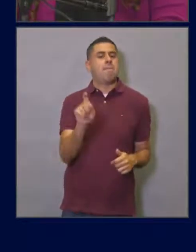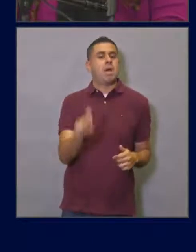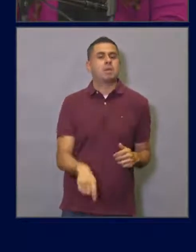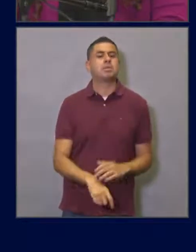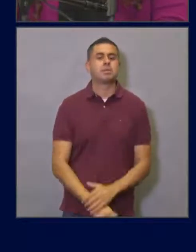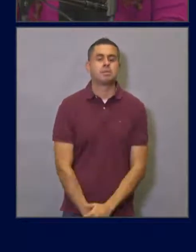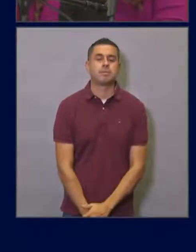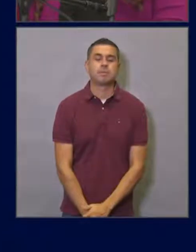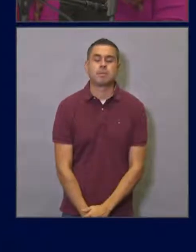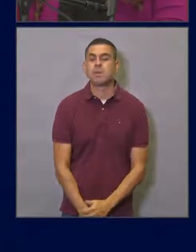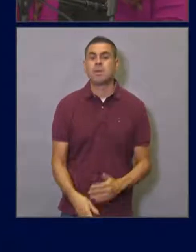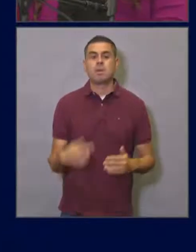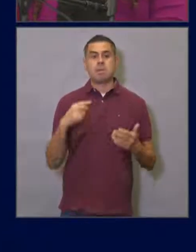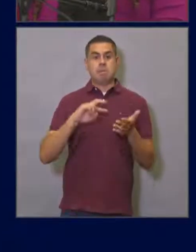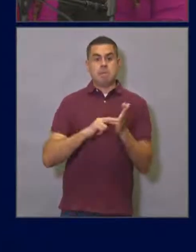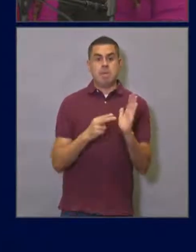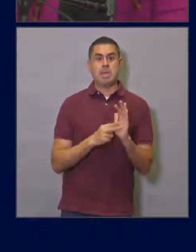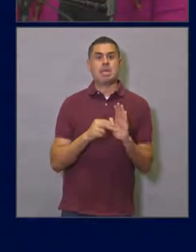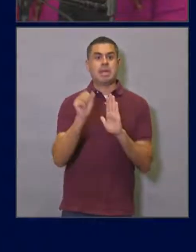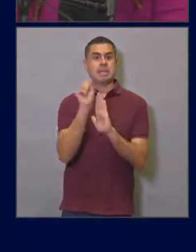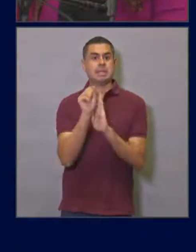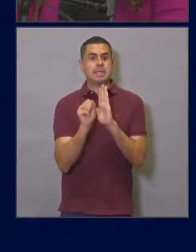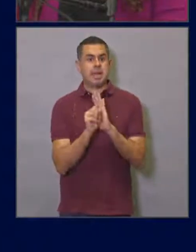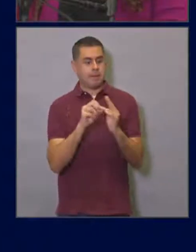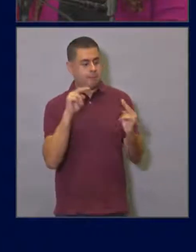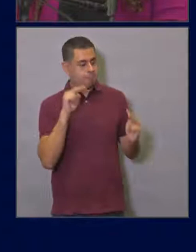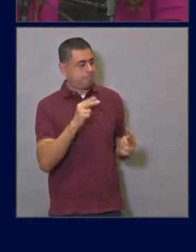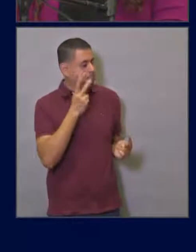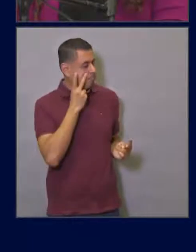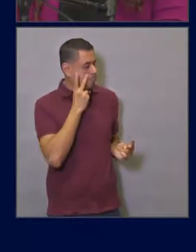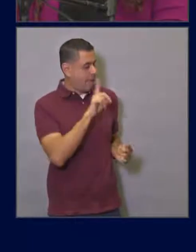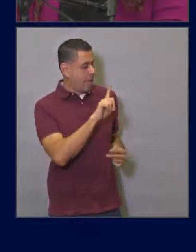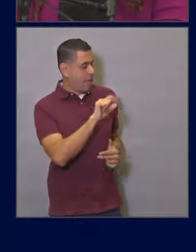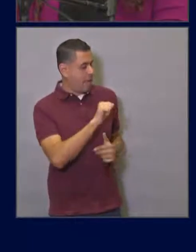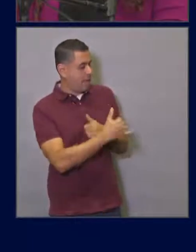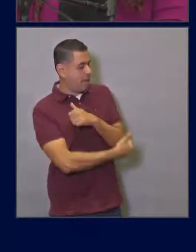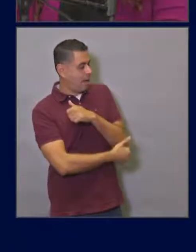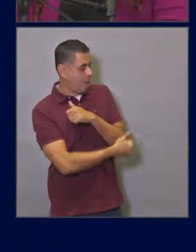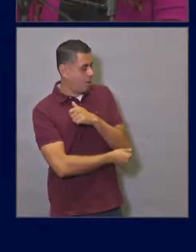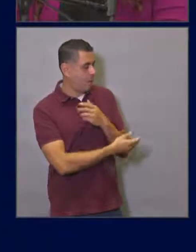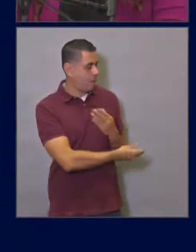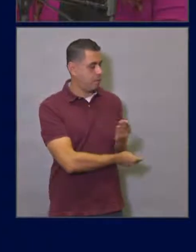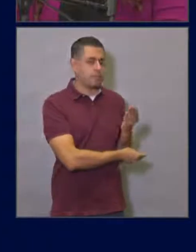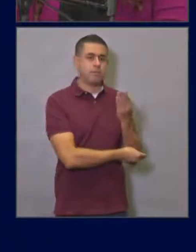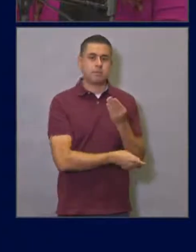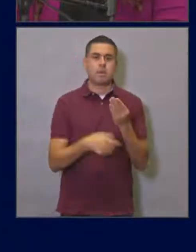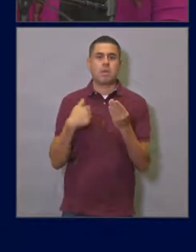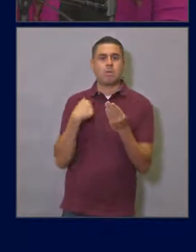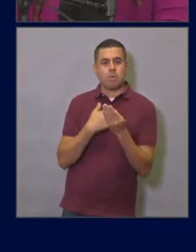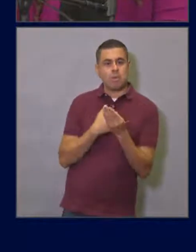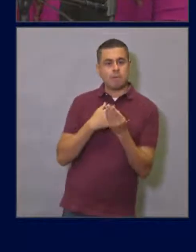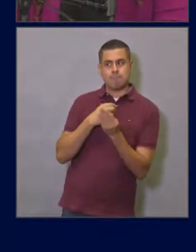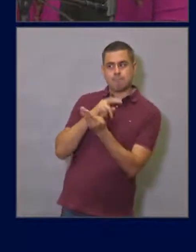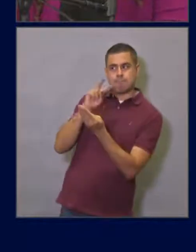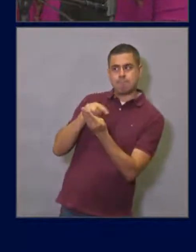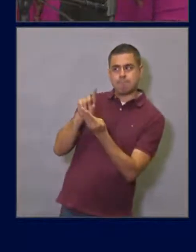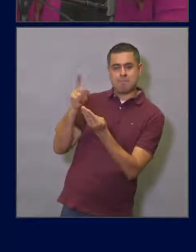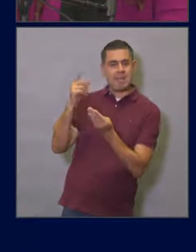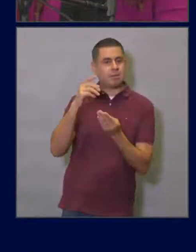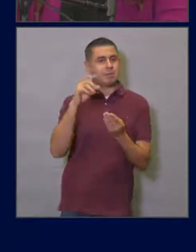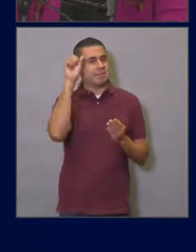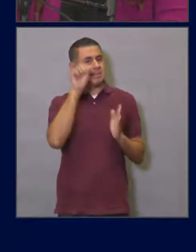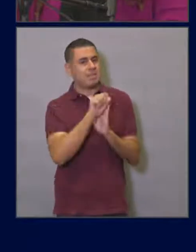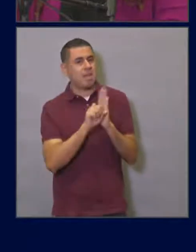Actualmente, el condado de Los Ángeles continúa en el nivel 1 con una transmisión generalizada de enfermedades en la